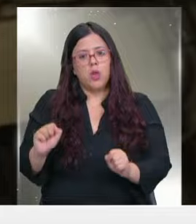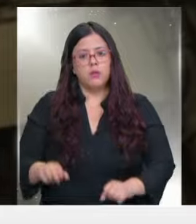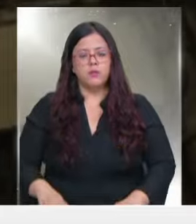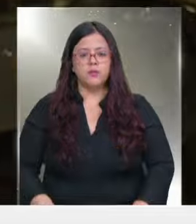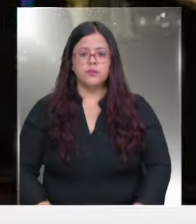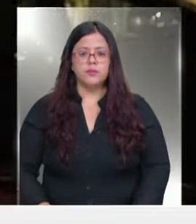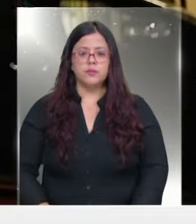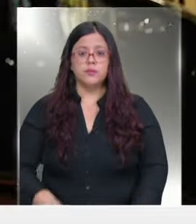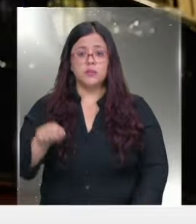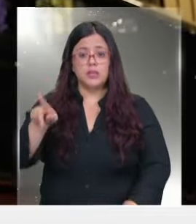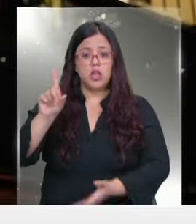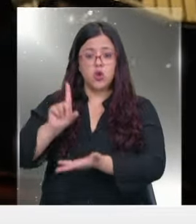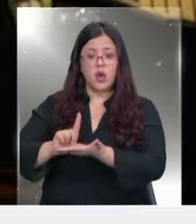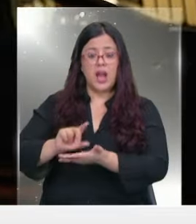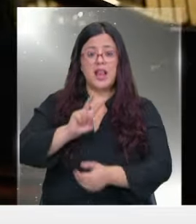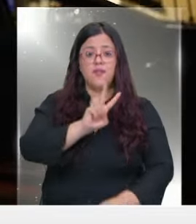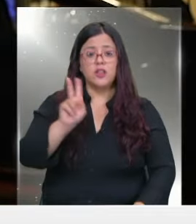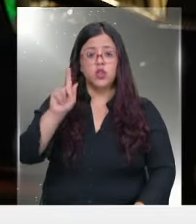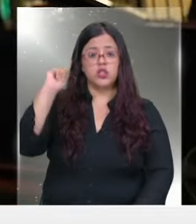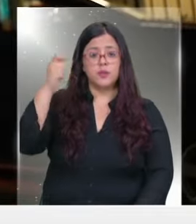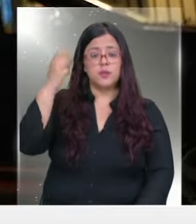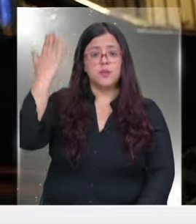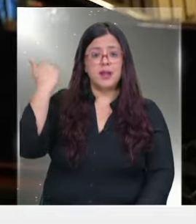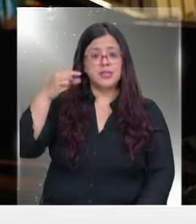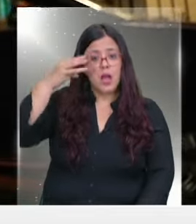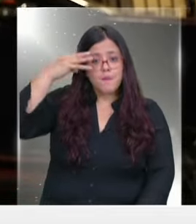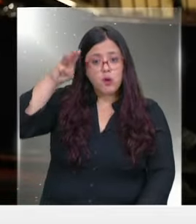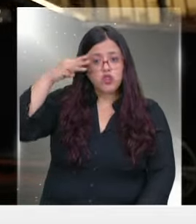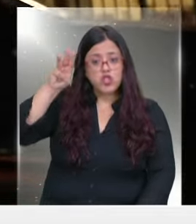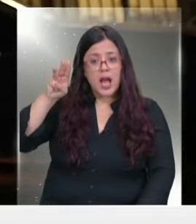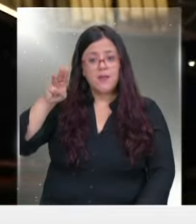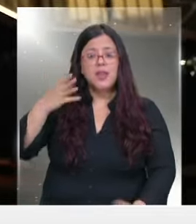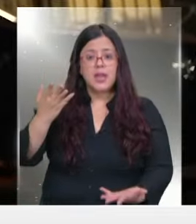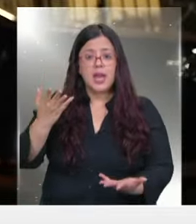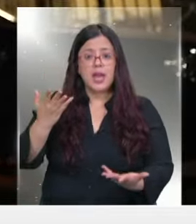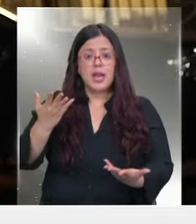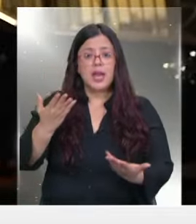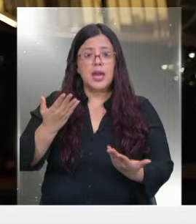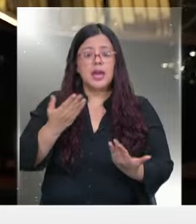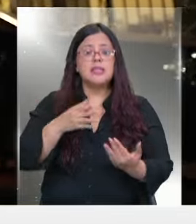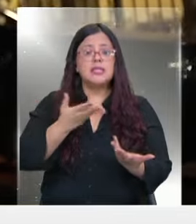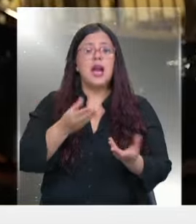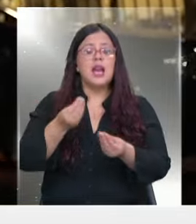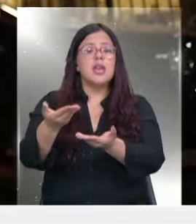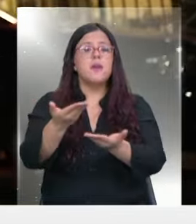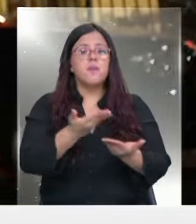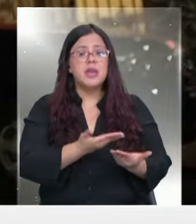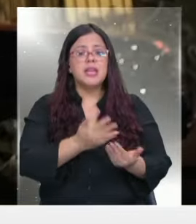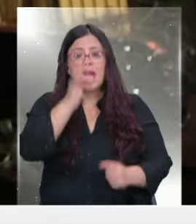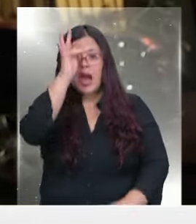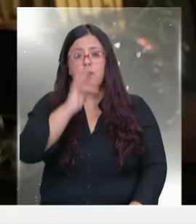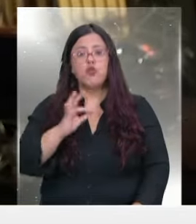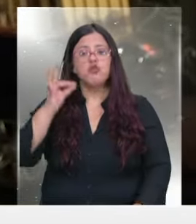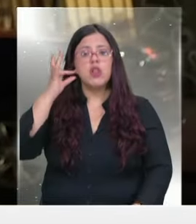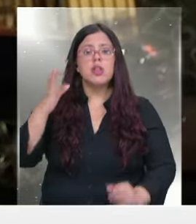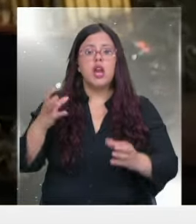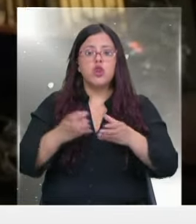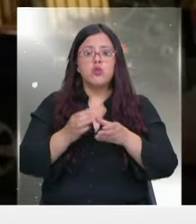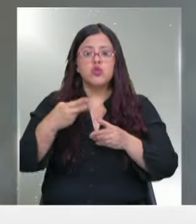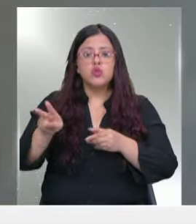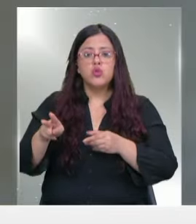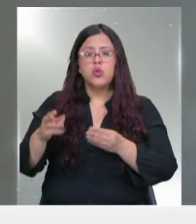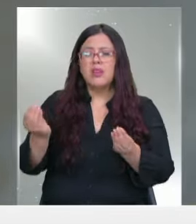A este local, el pasado 22 de septiembre, Manuel Monsalve habría citado a la funcionaria de su gabinete. ¿Qué pasó en este restaurante?